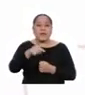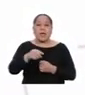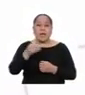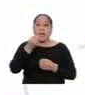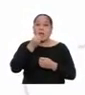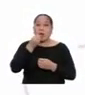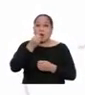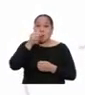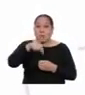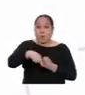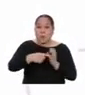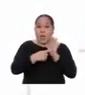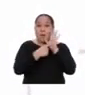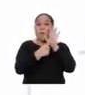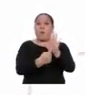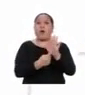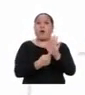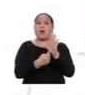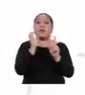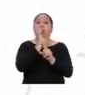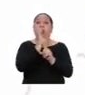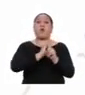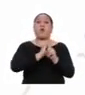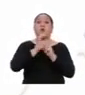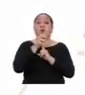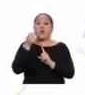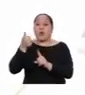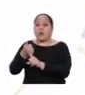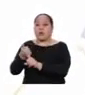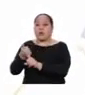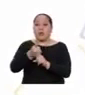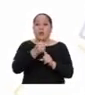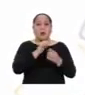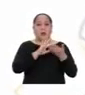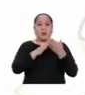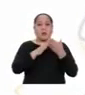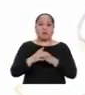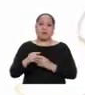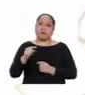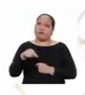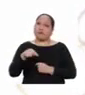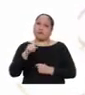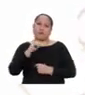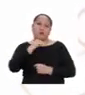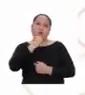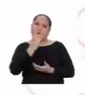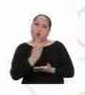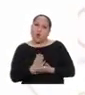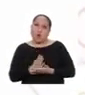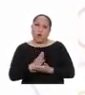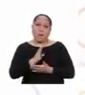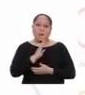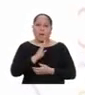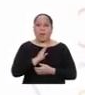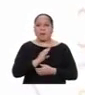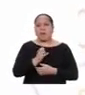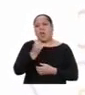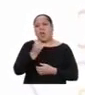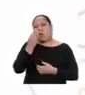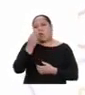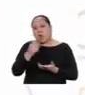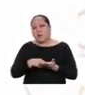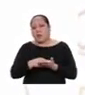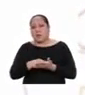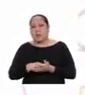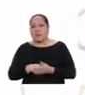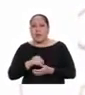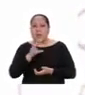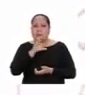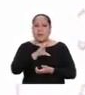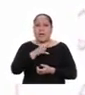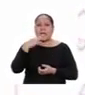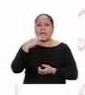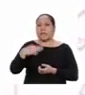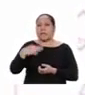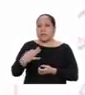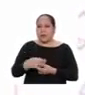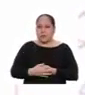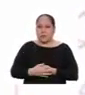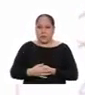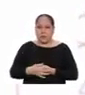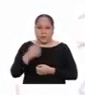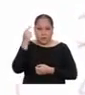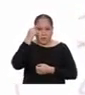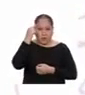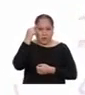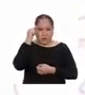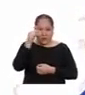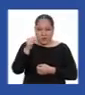de los pueblos? Y las opciones de respuesta, A, nunca, B, a veces, C, siempre. Creo que con esto